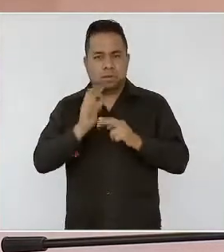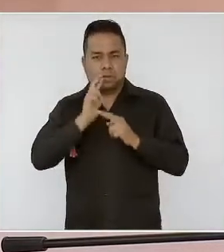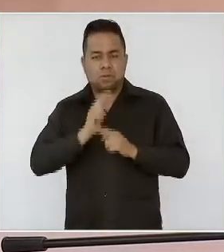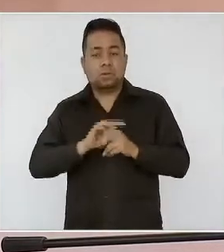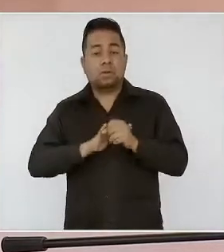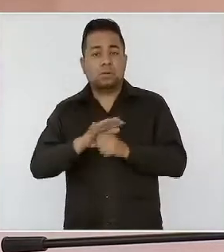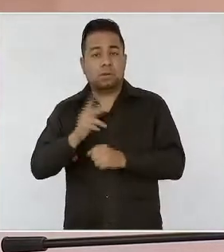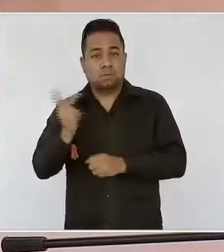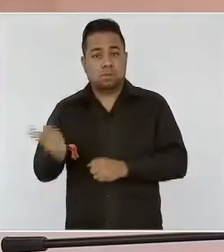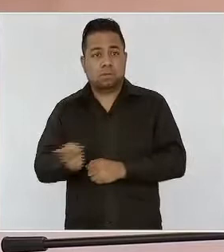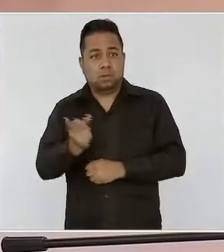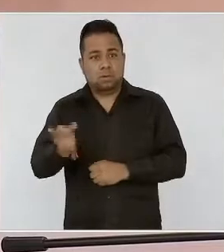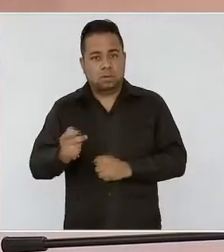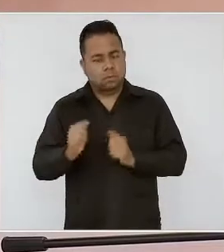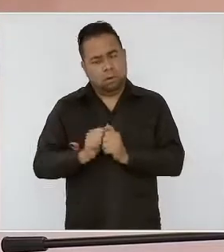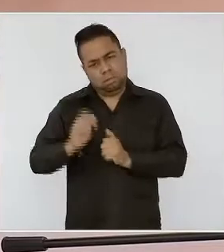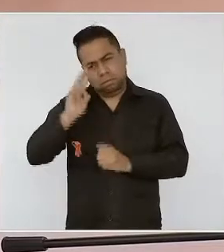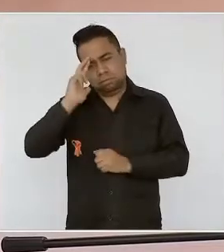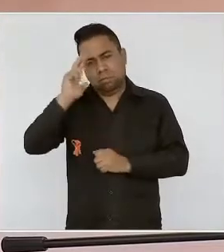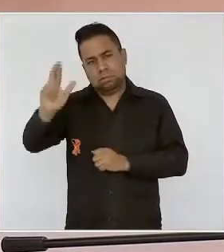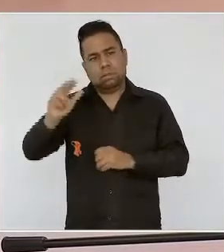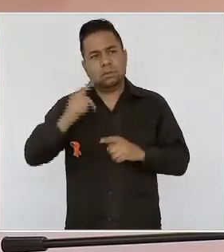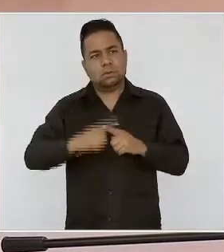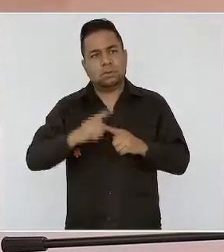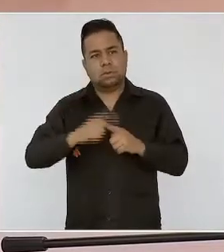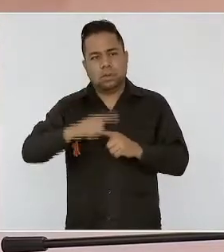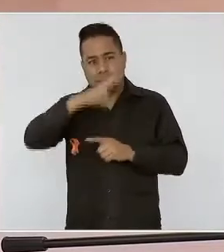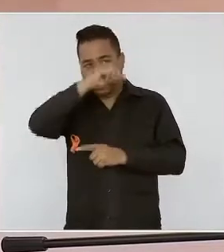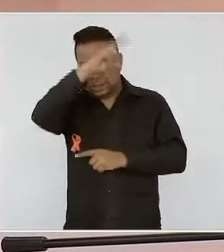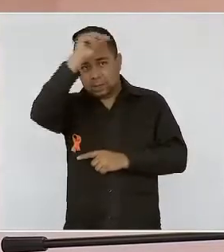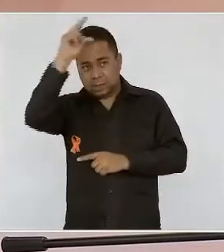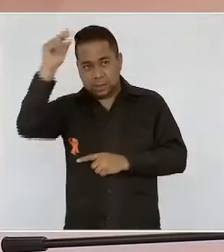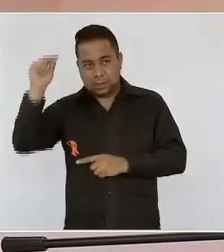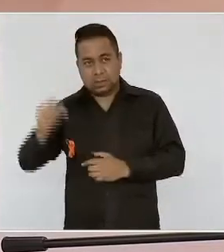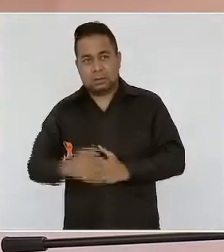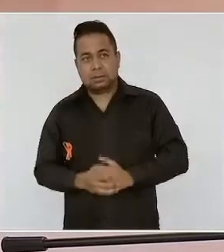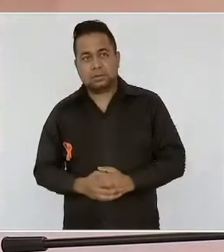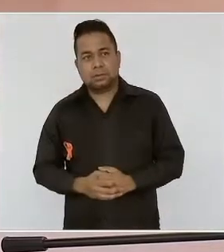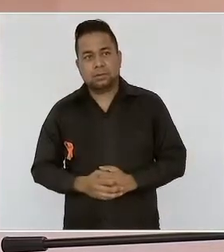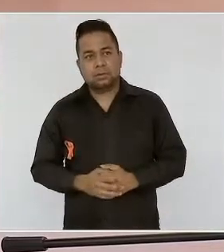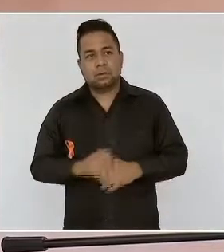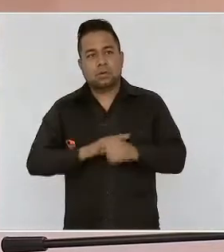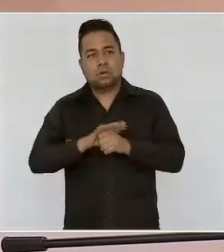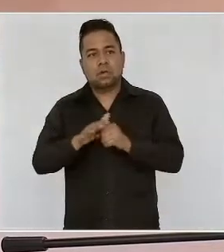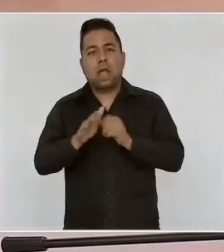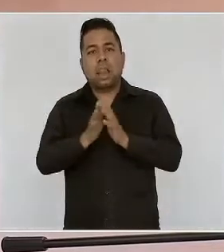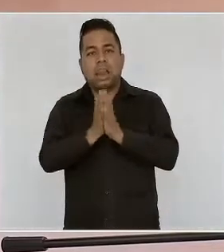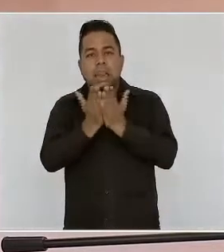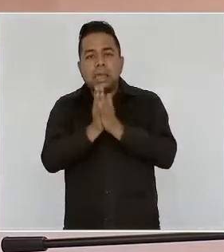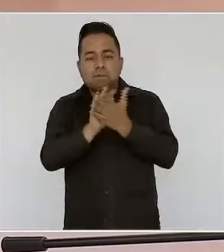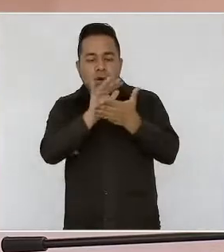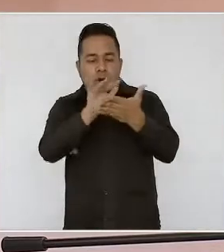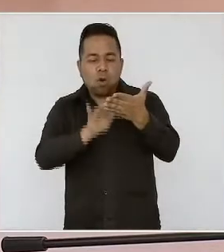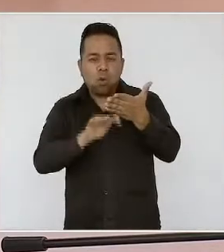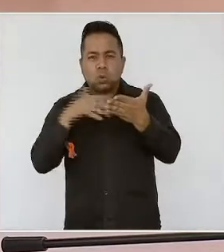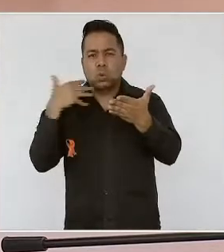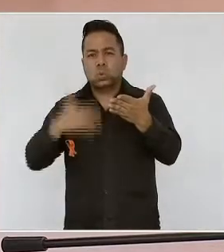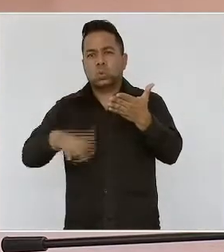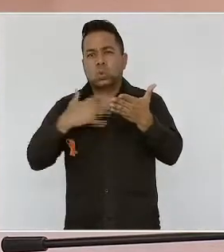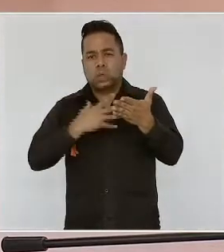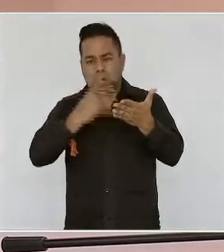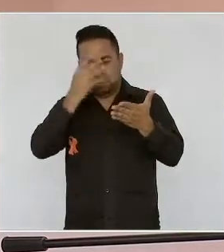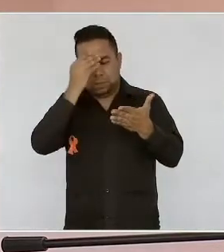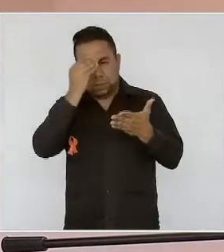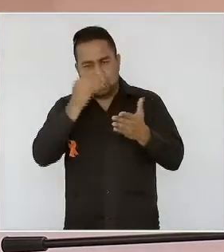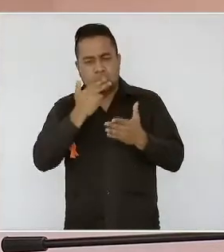la siguiente pregunta, muy respetuosamente, a Ivette Morán. ¿Qué libro ha sido un parteaguas en